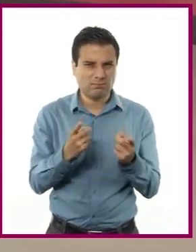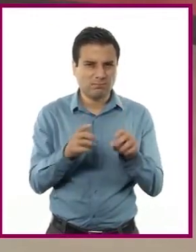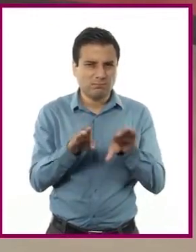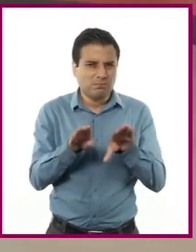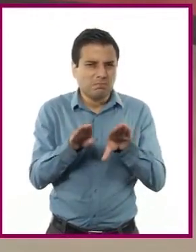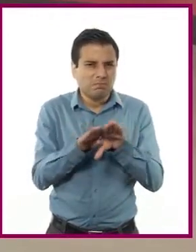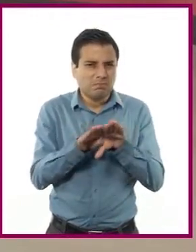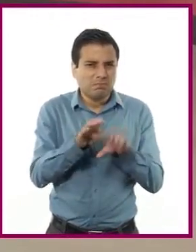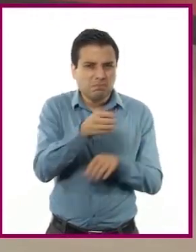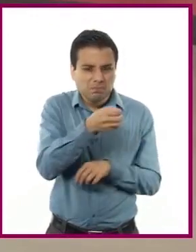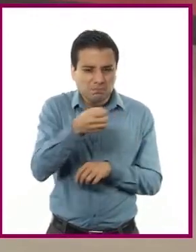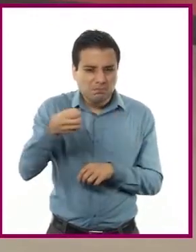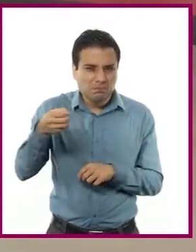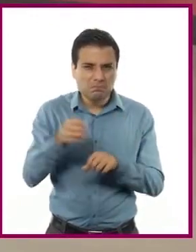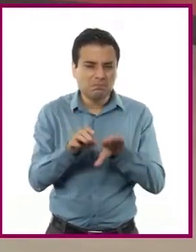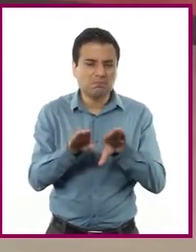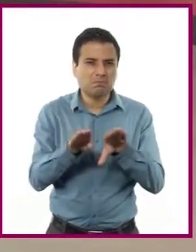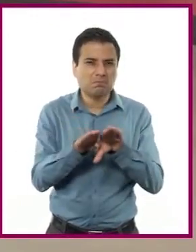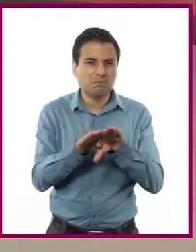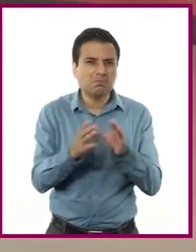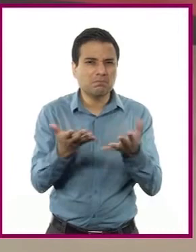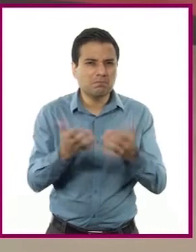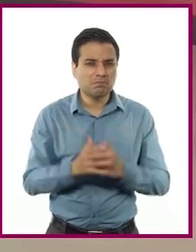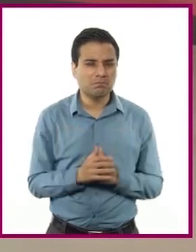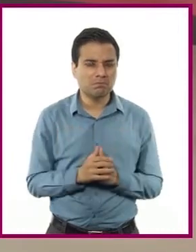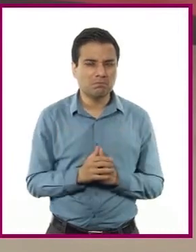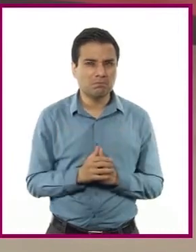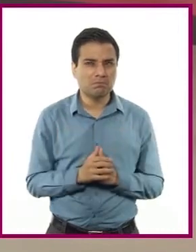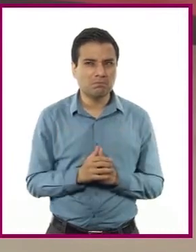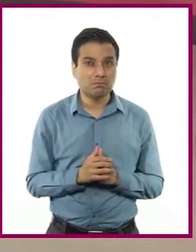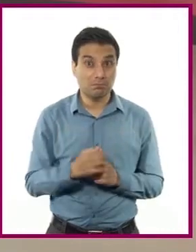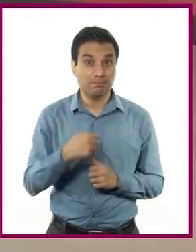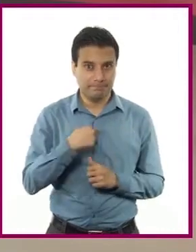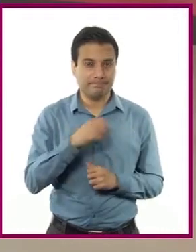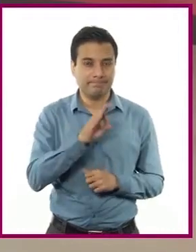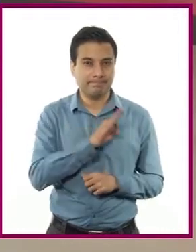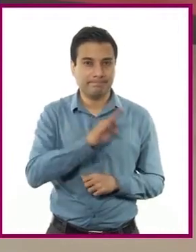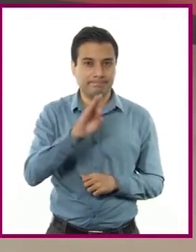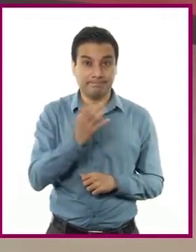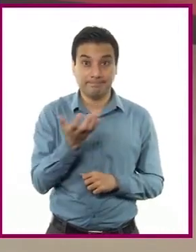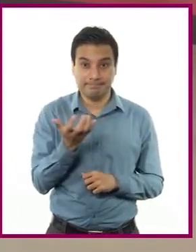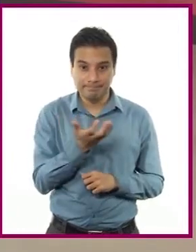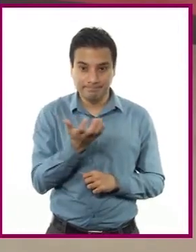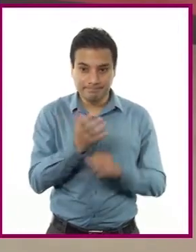estructura un glosario? ¿Y cómo podemos elaborar un glosario?